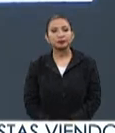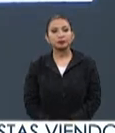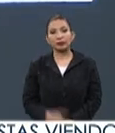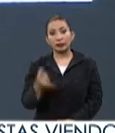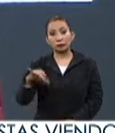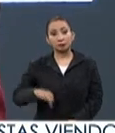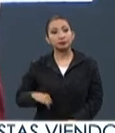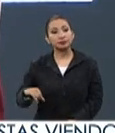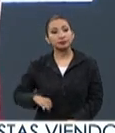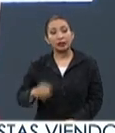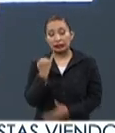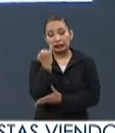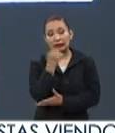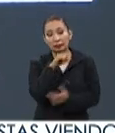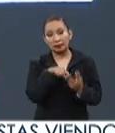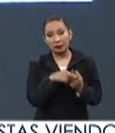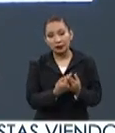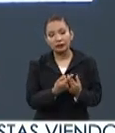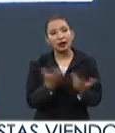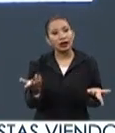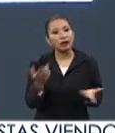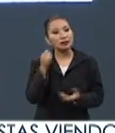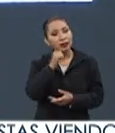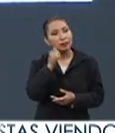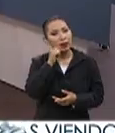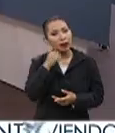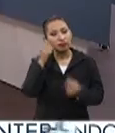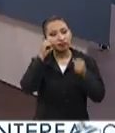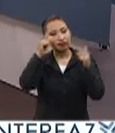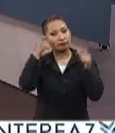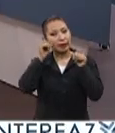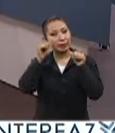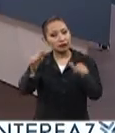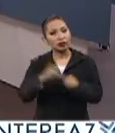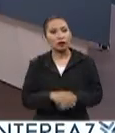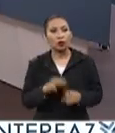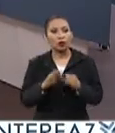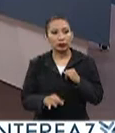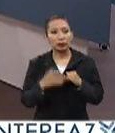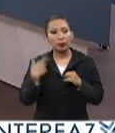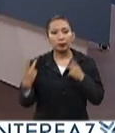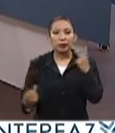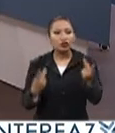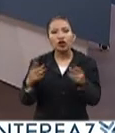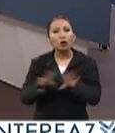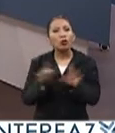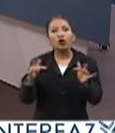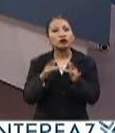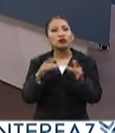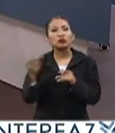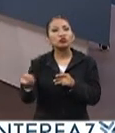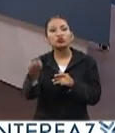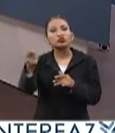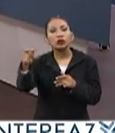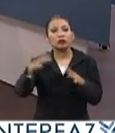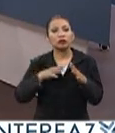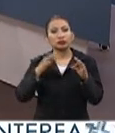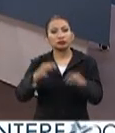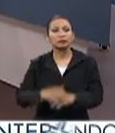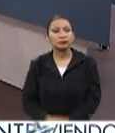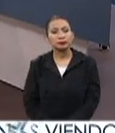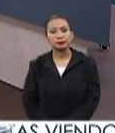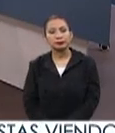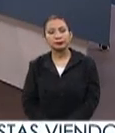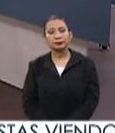ahí está interesante. Desde kinder inicia esto, así que hay que estar siempre con los ojos abiertos. Sí, finalmente, pues preguntarles cómo se ponen en contacto con esta